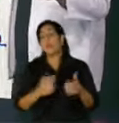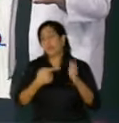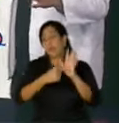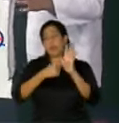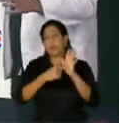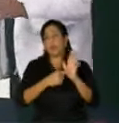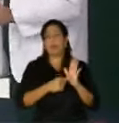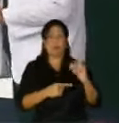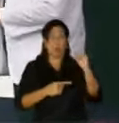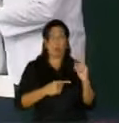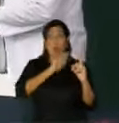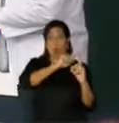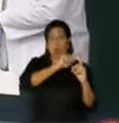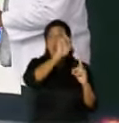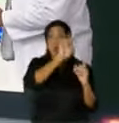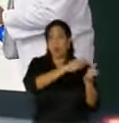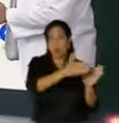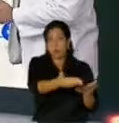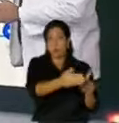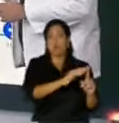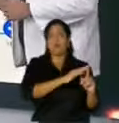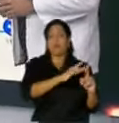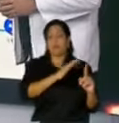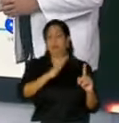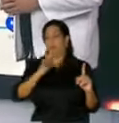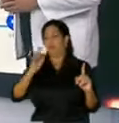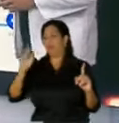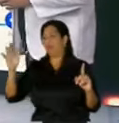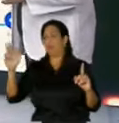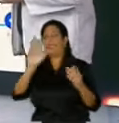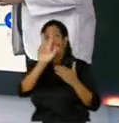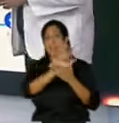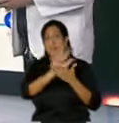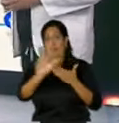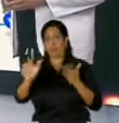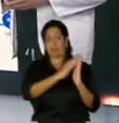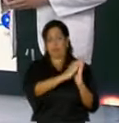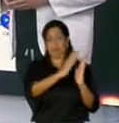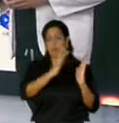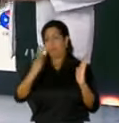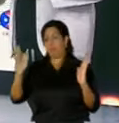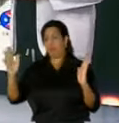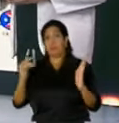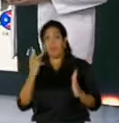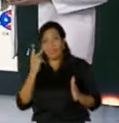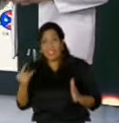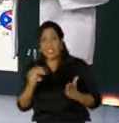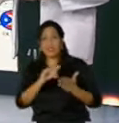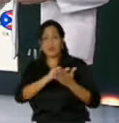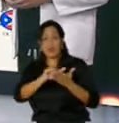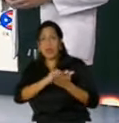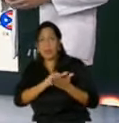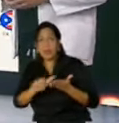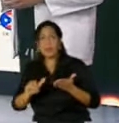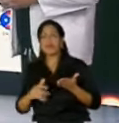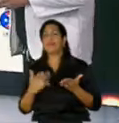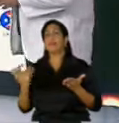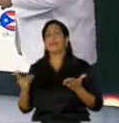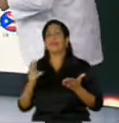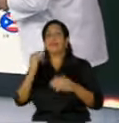por un periodo de 3 semanas, un aumento significativo en Italia, España y Nueva York, donde no se tomaron medidas de cuarentena como Puerto Rico.